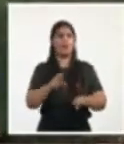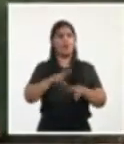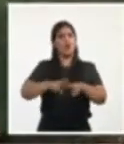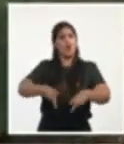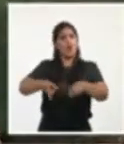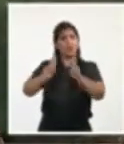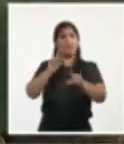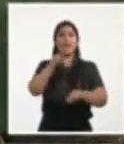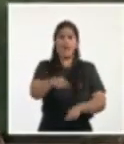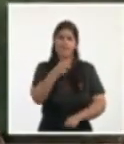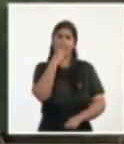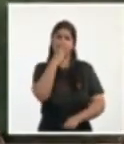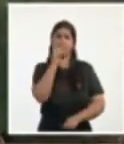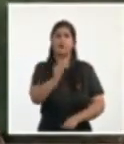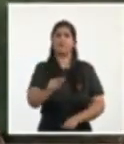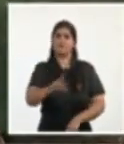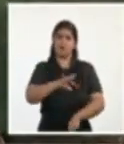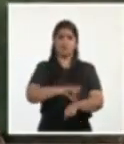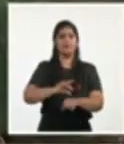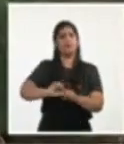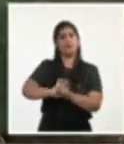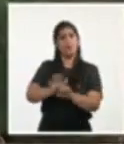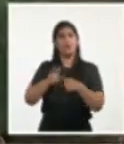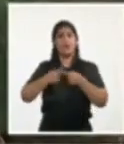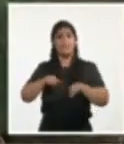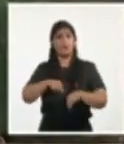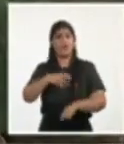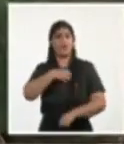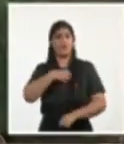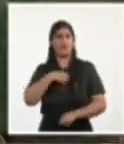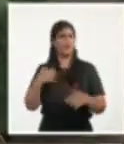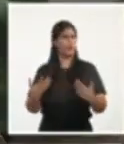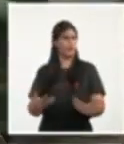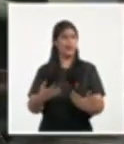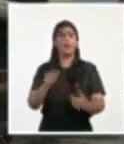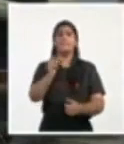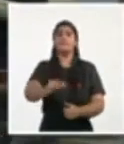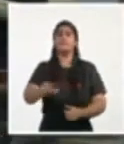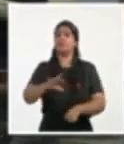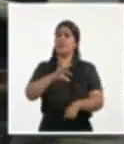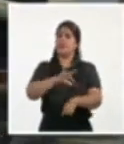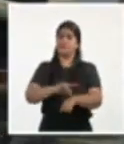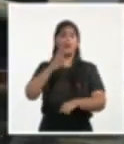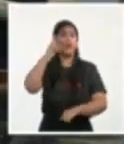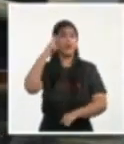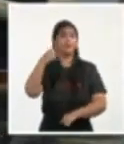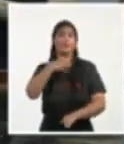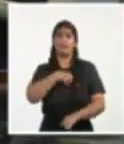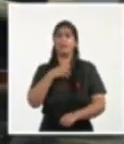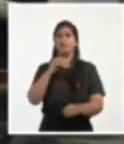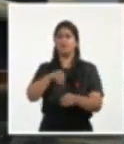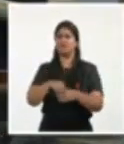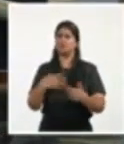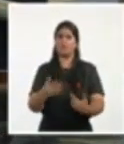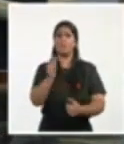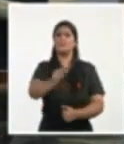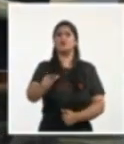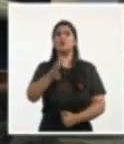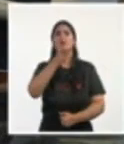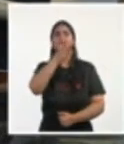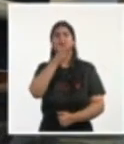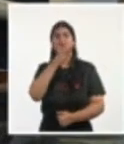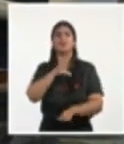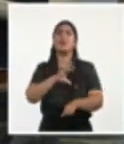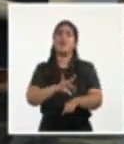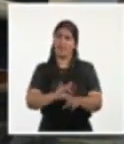atención. Pero fíjense, ya aquí tenemos los enfermos. Recuérdense que también tenemos sospechosos que hay que atender. Los sospechosos son